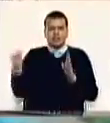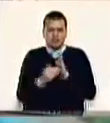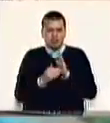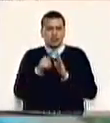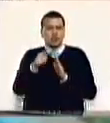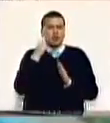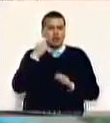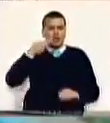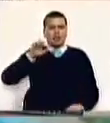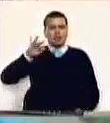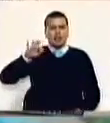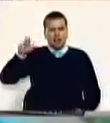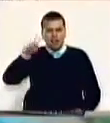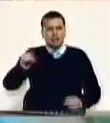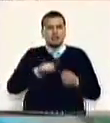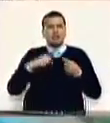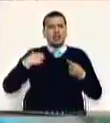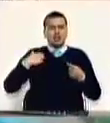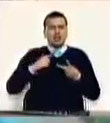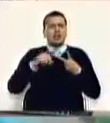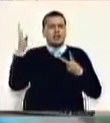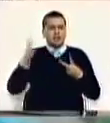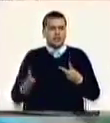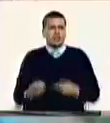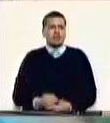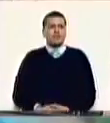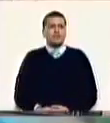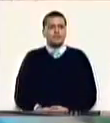hectáreas, en Argentina,